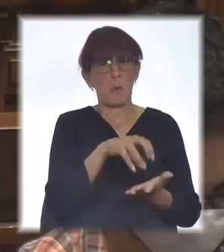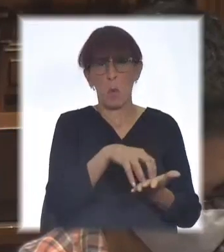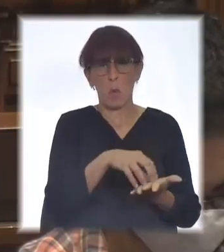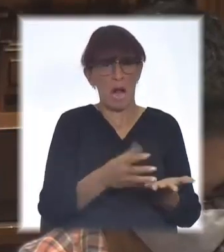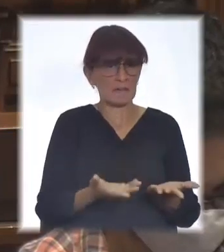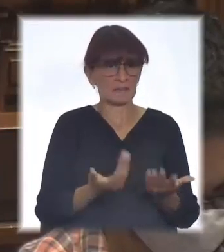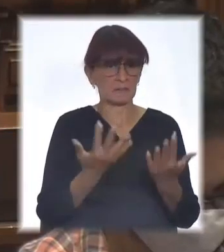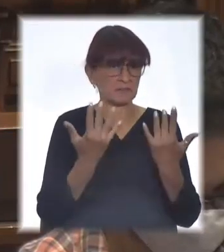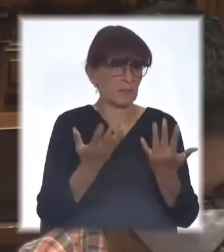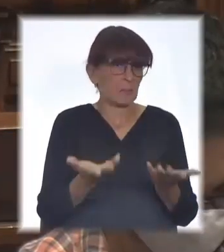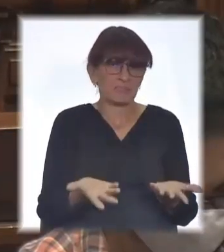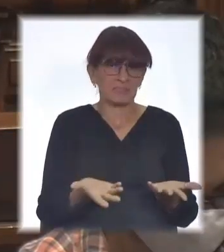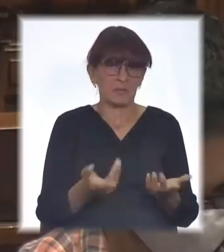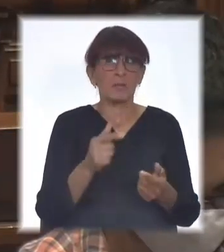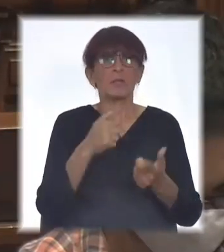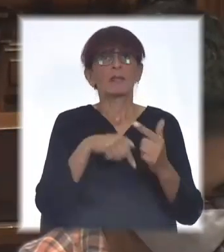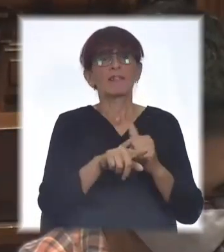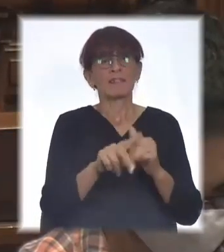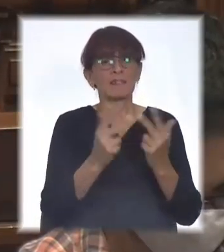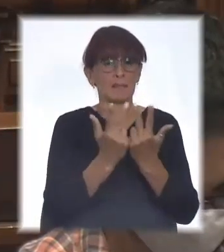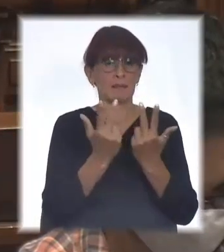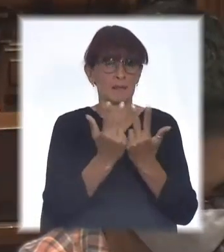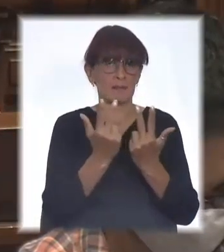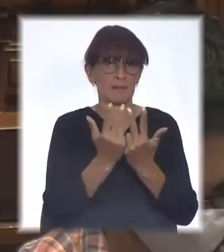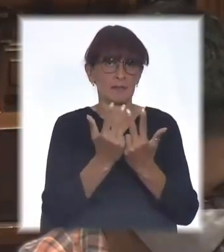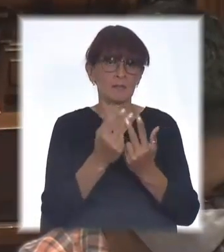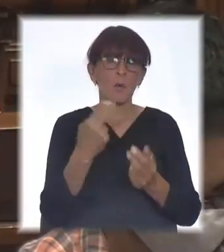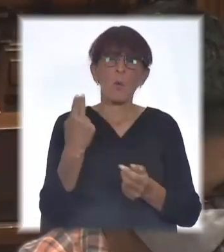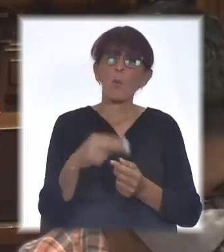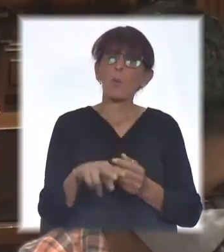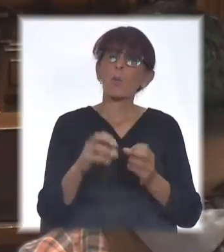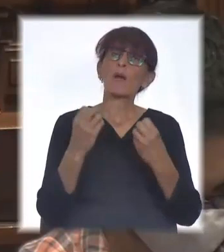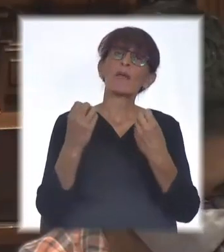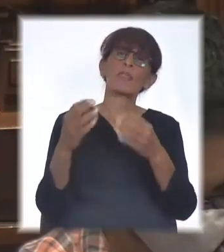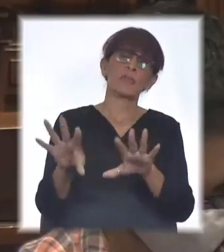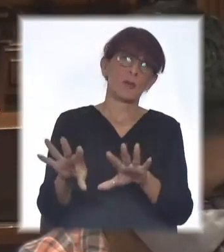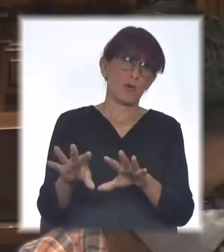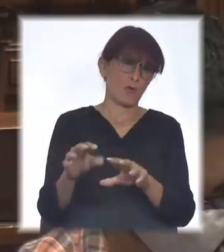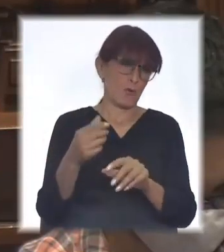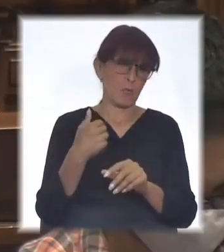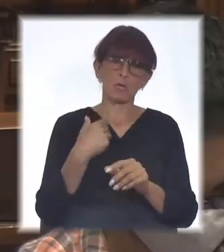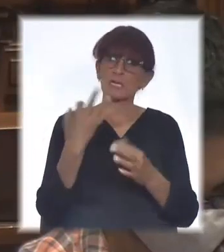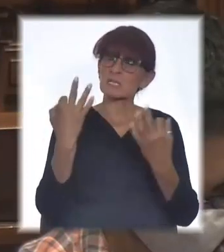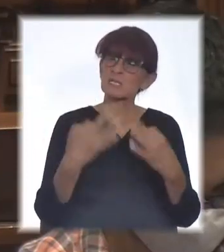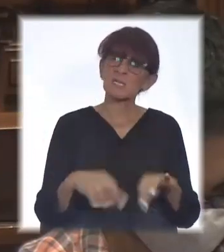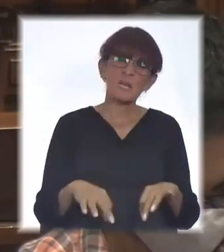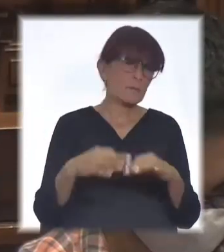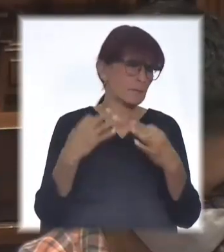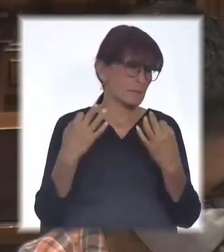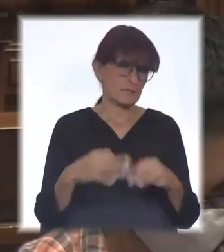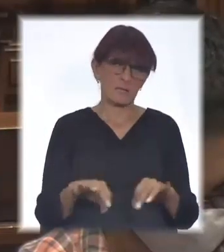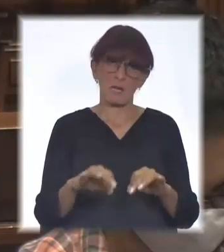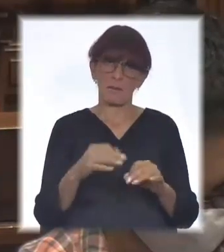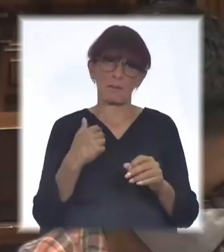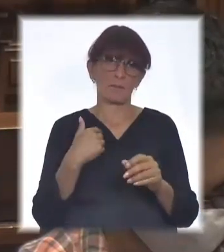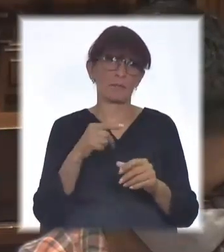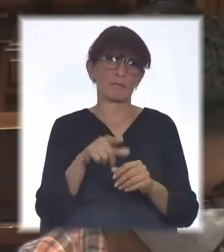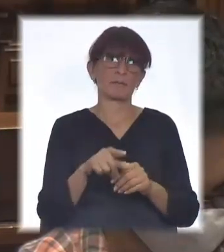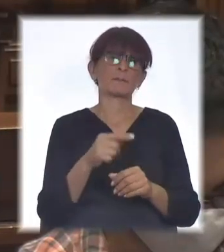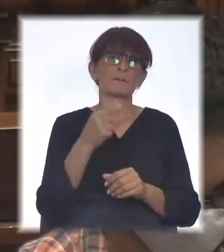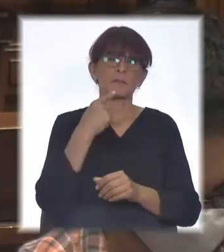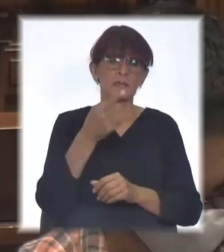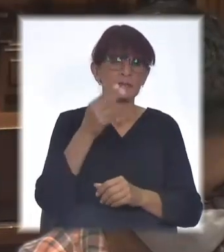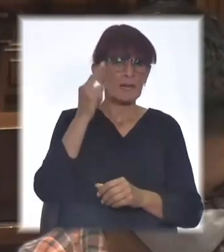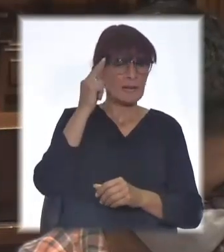desde ese 33 al que nunca dejo porque siempre andaba con él hecho que me